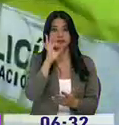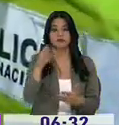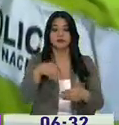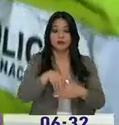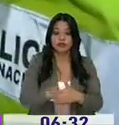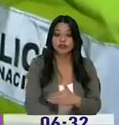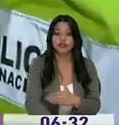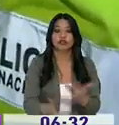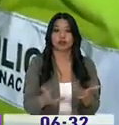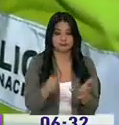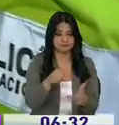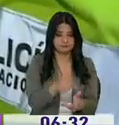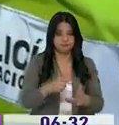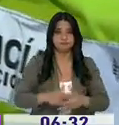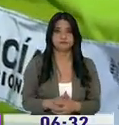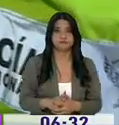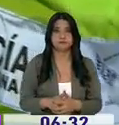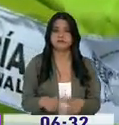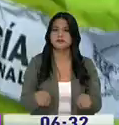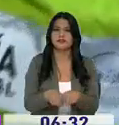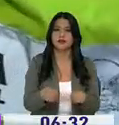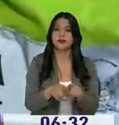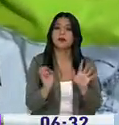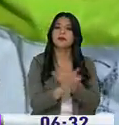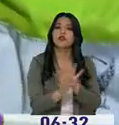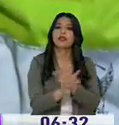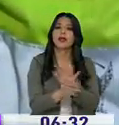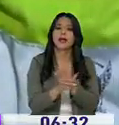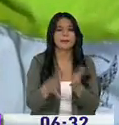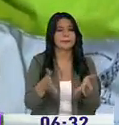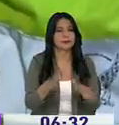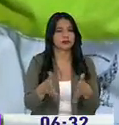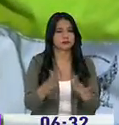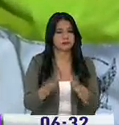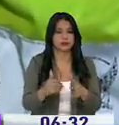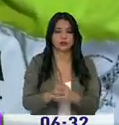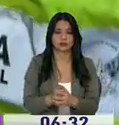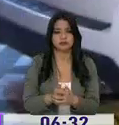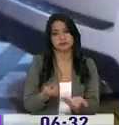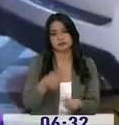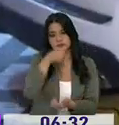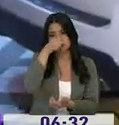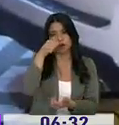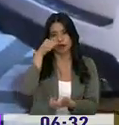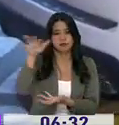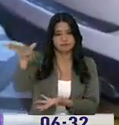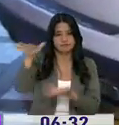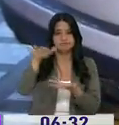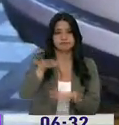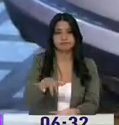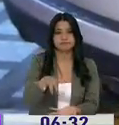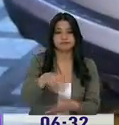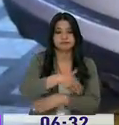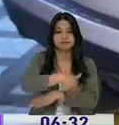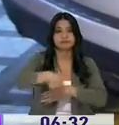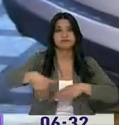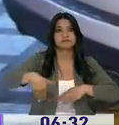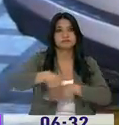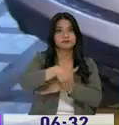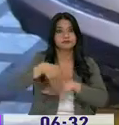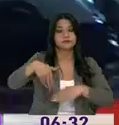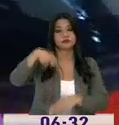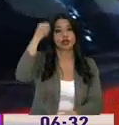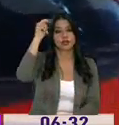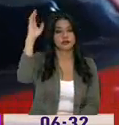Esta es una especie de bodega, por llamarlo de alguna manera, de sustancia que ingresa desde la frontera norte del